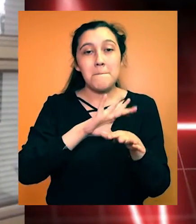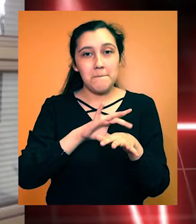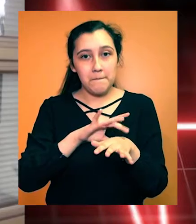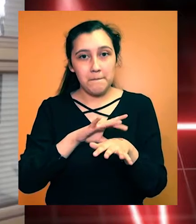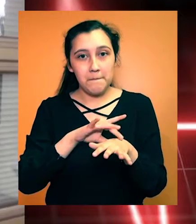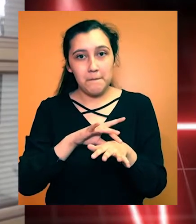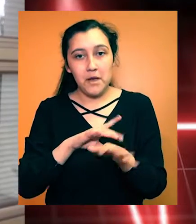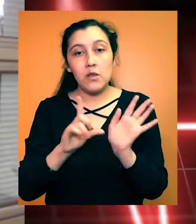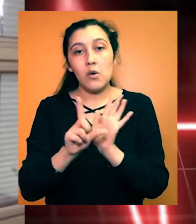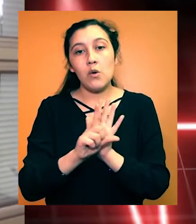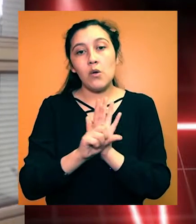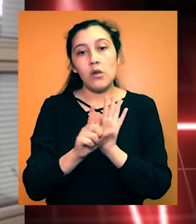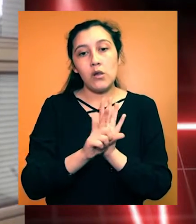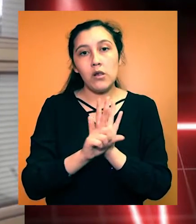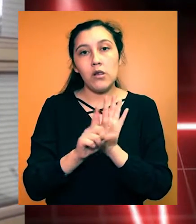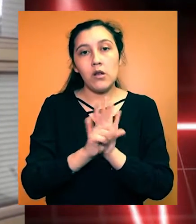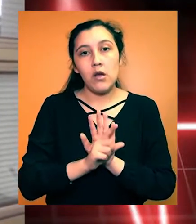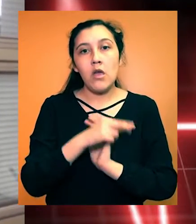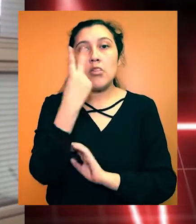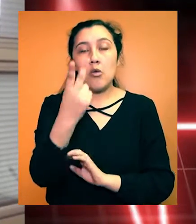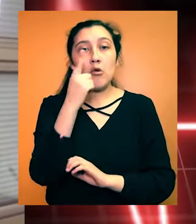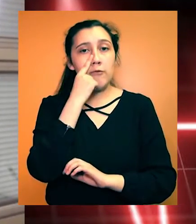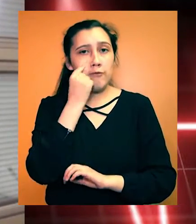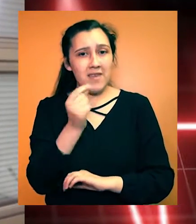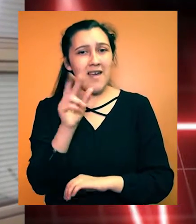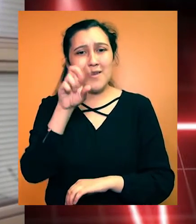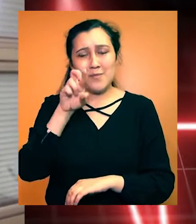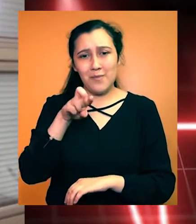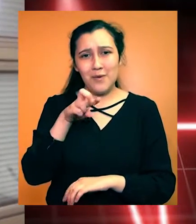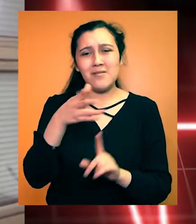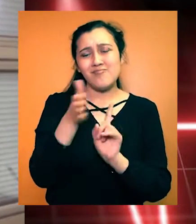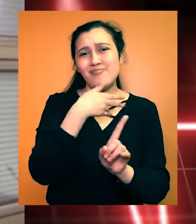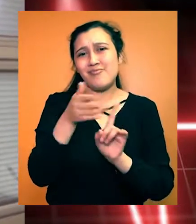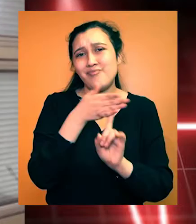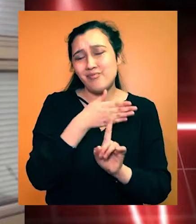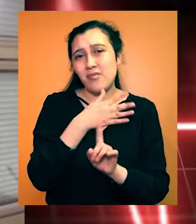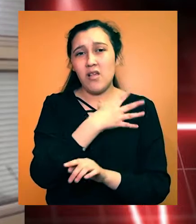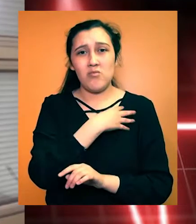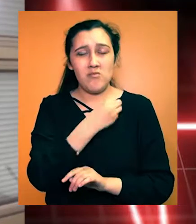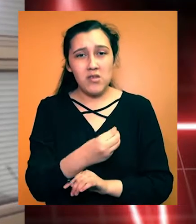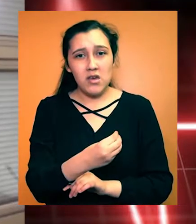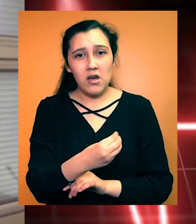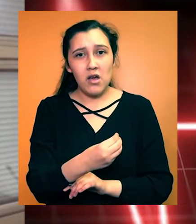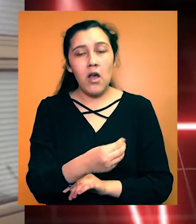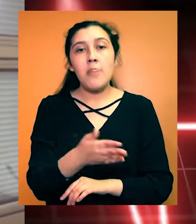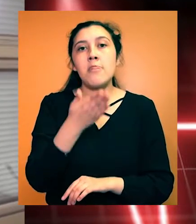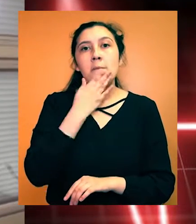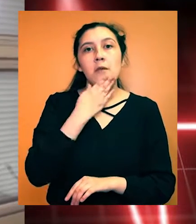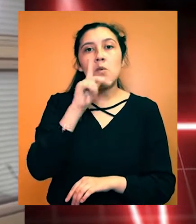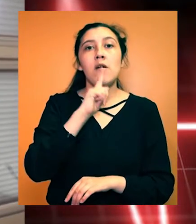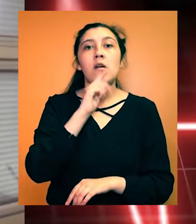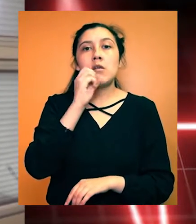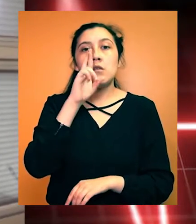tipo haciendo de las suyas con la bebé. Entonces, por lo tanto, para nosotros además la torturó, porque no fue en un día en que la